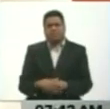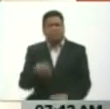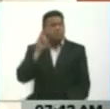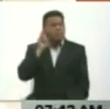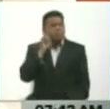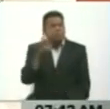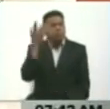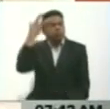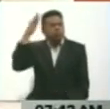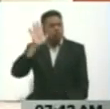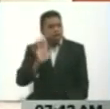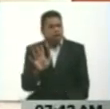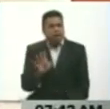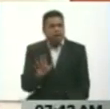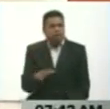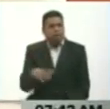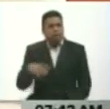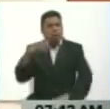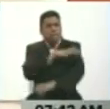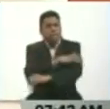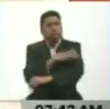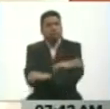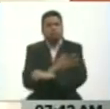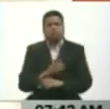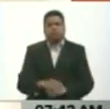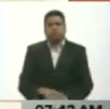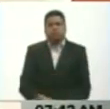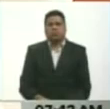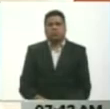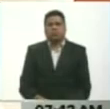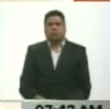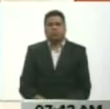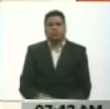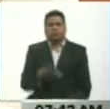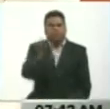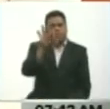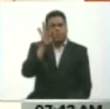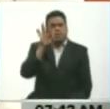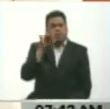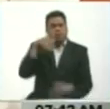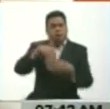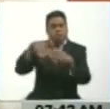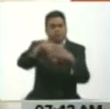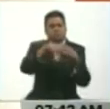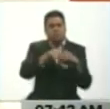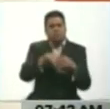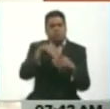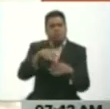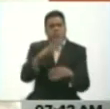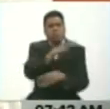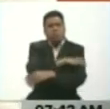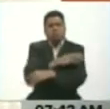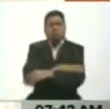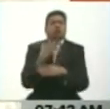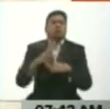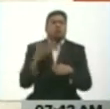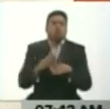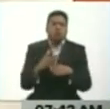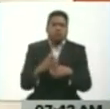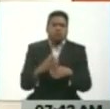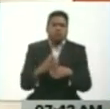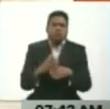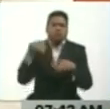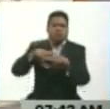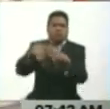creo que la gente de la oposición, o sea, el elector de la oposición, o el elector que, aunque no sea de la oposición, llevó a